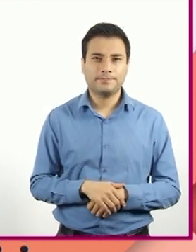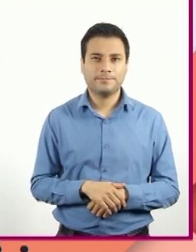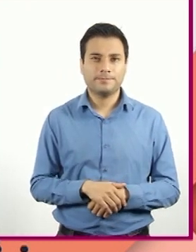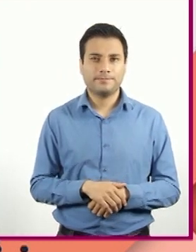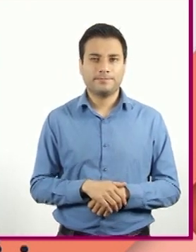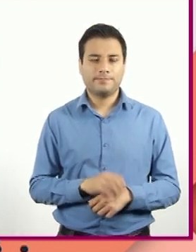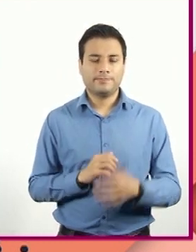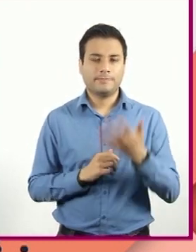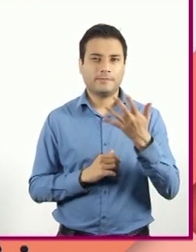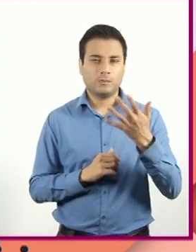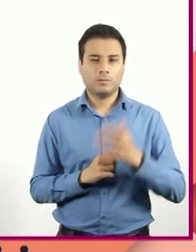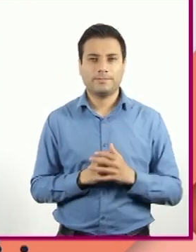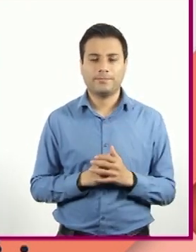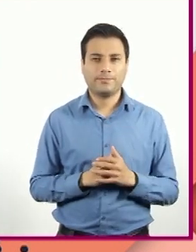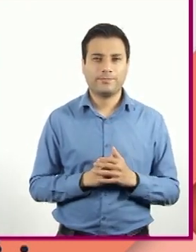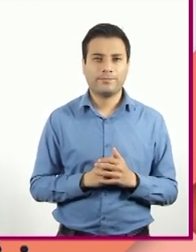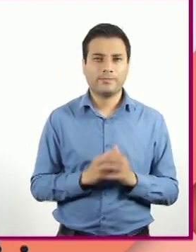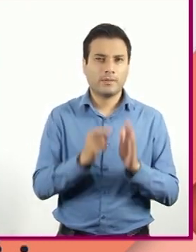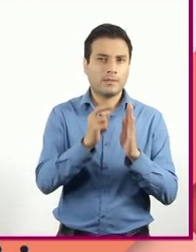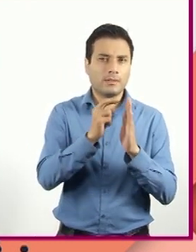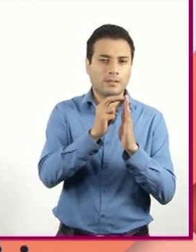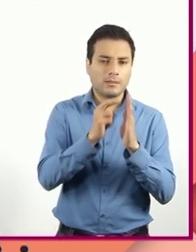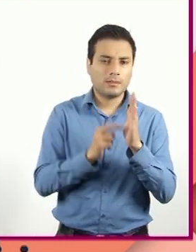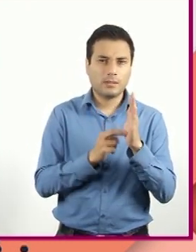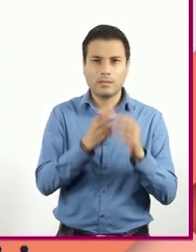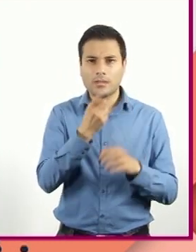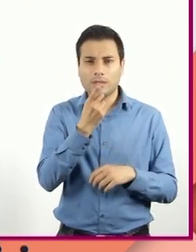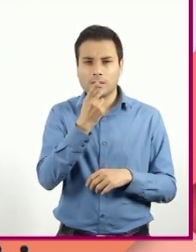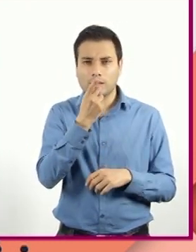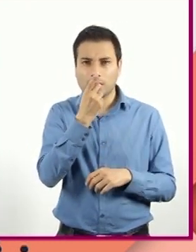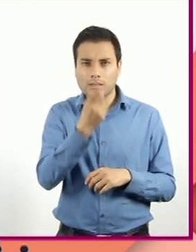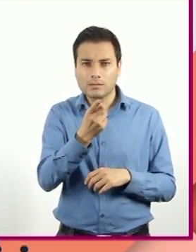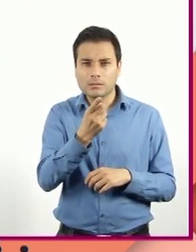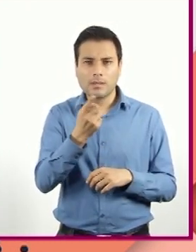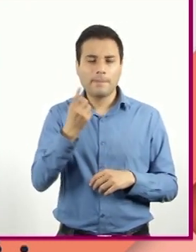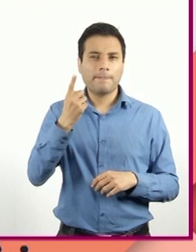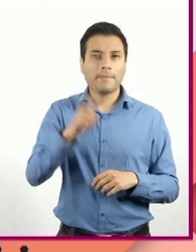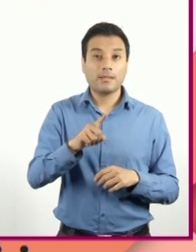5. ¿Cuál es la instrucción donde hay una orden en subjuntivo?